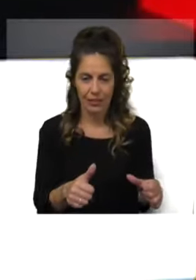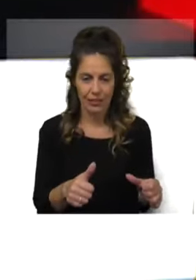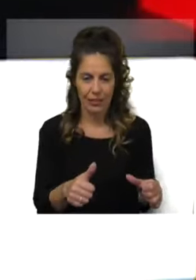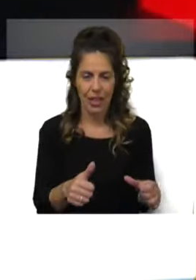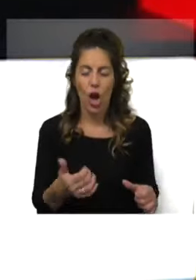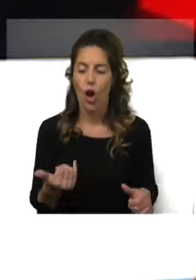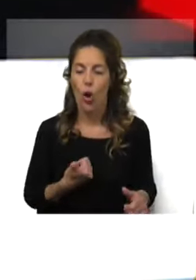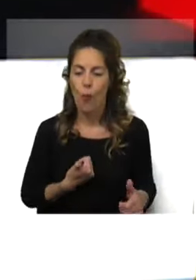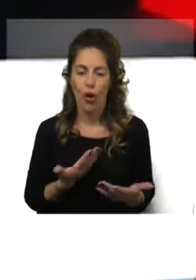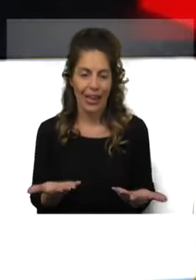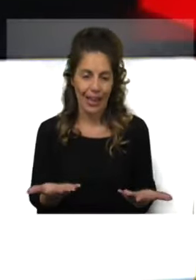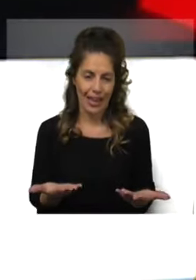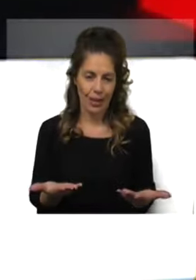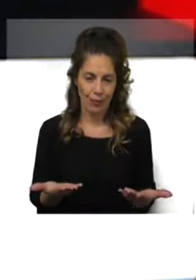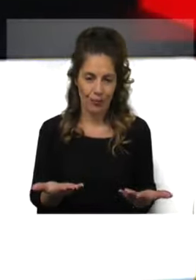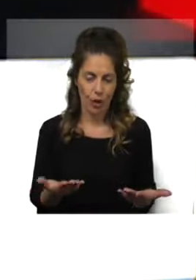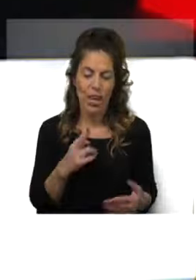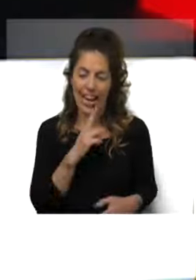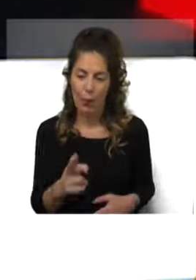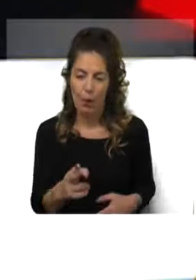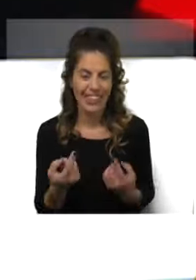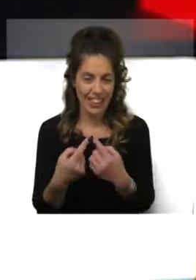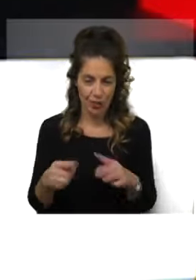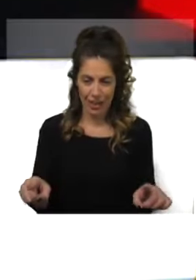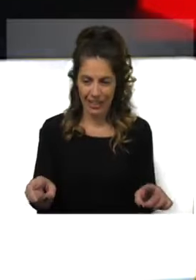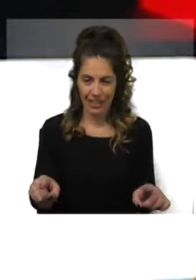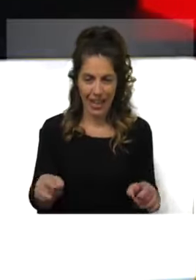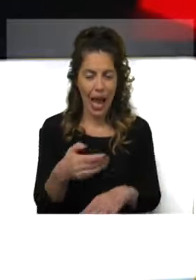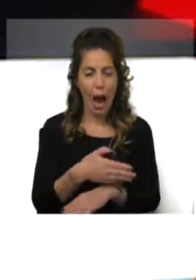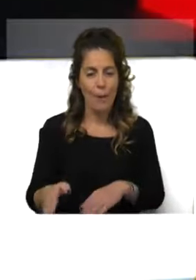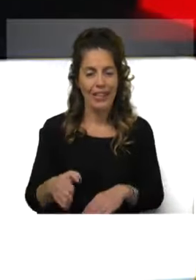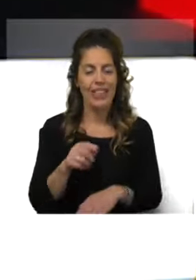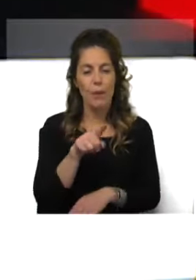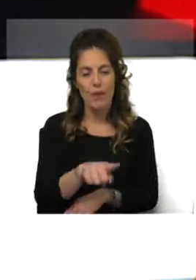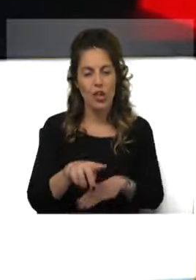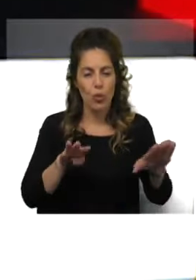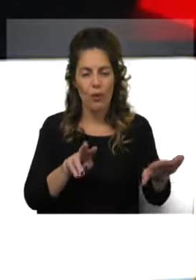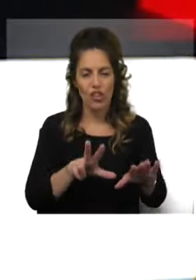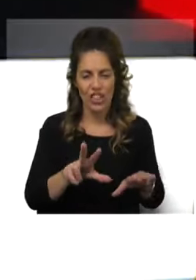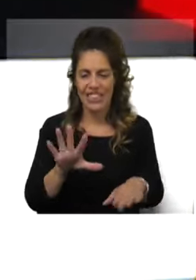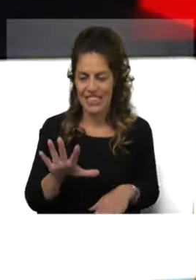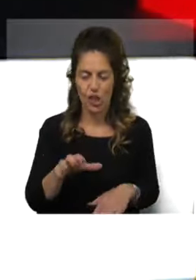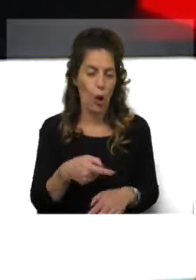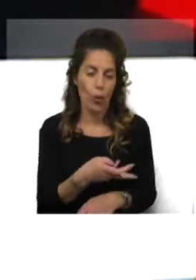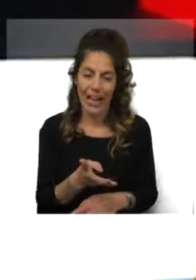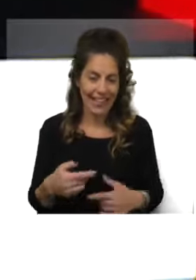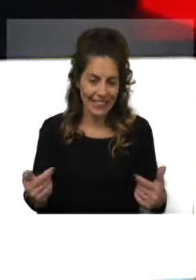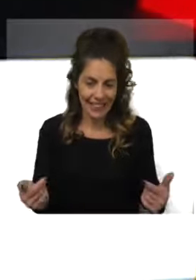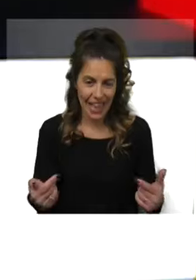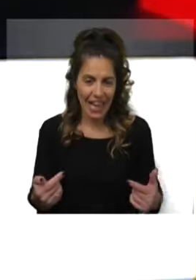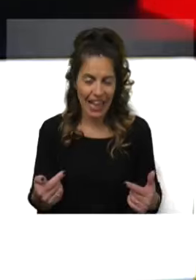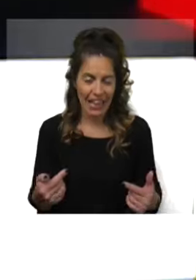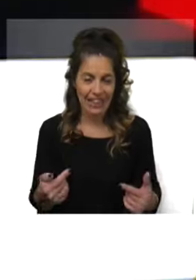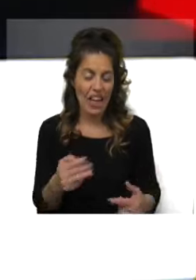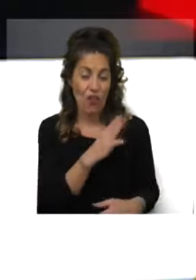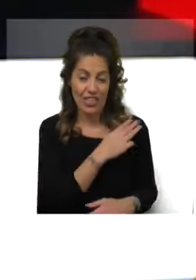es como que hay una una una una respuesta diferente a partir de 1985 de una cantidad de sobre todo oficialidad